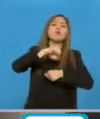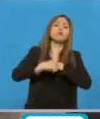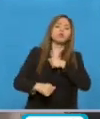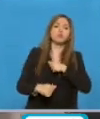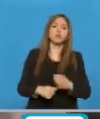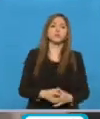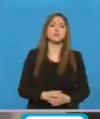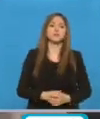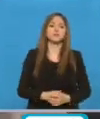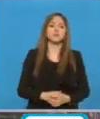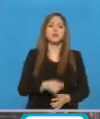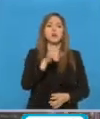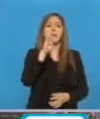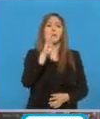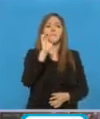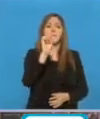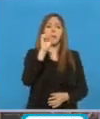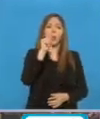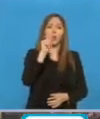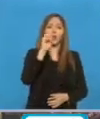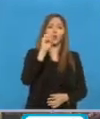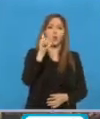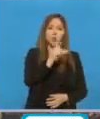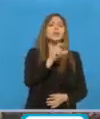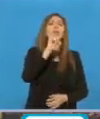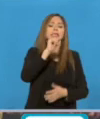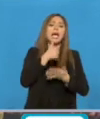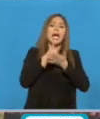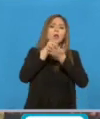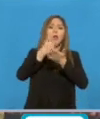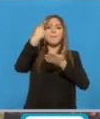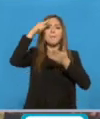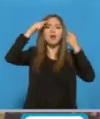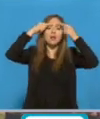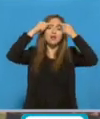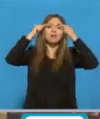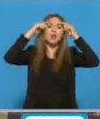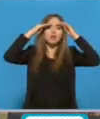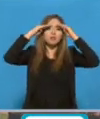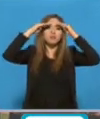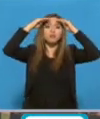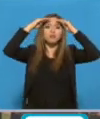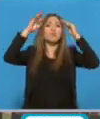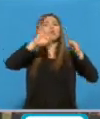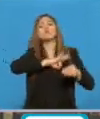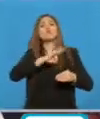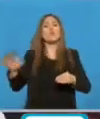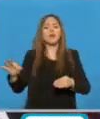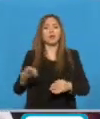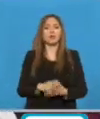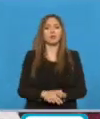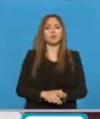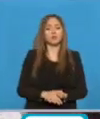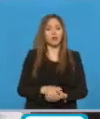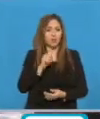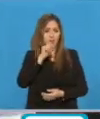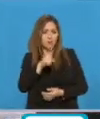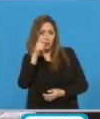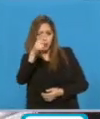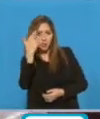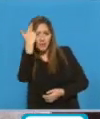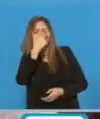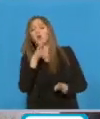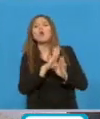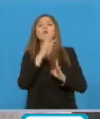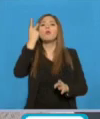es una de las sustancias que ayudan mucho a levantar la ceja. Se puede utilizar para esto. Se también. puede poner en puntos estratégicos para que